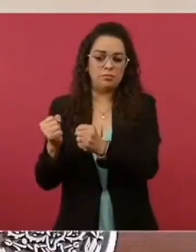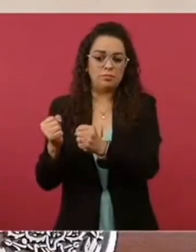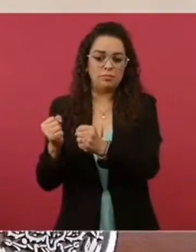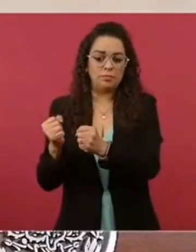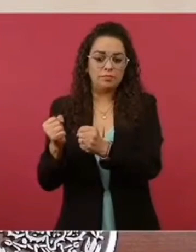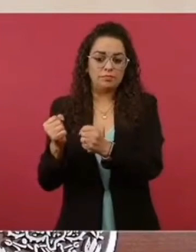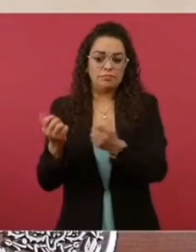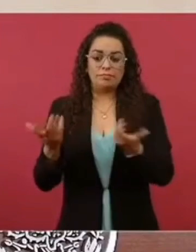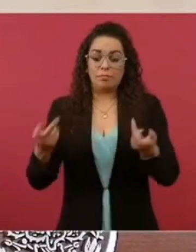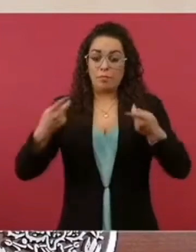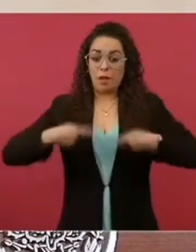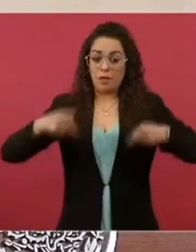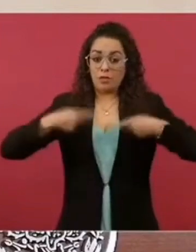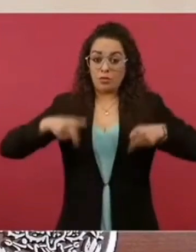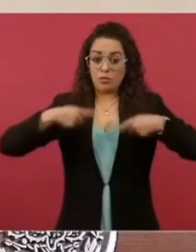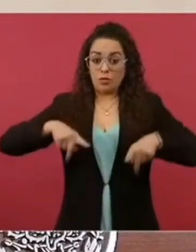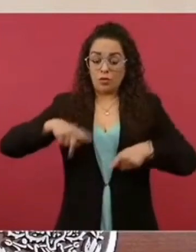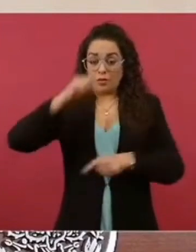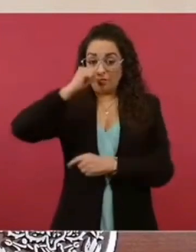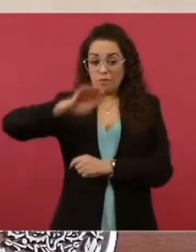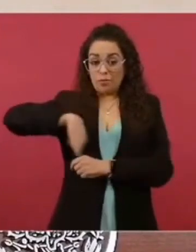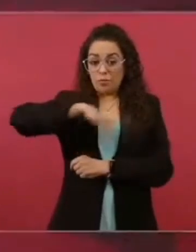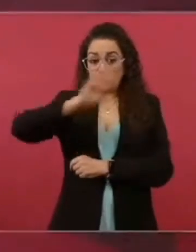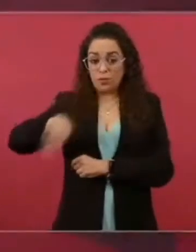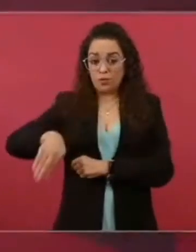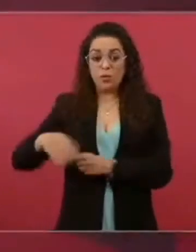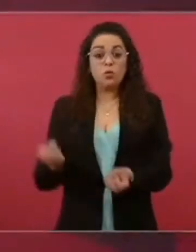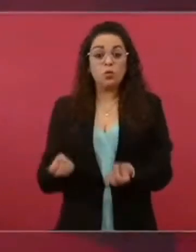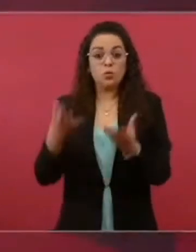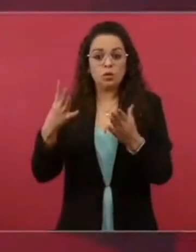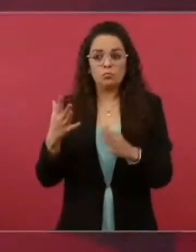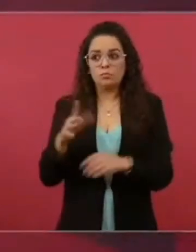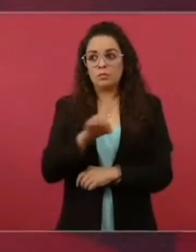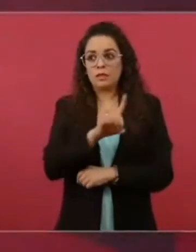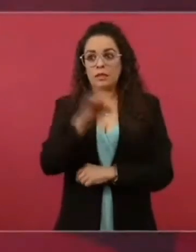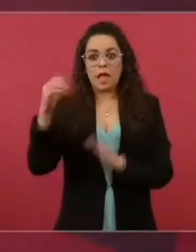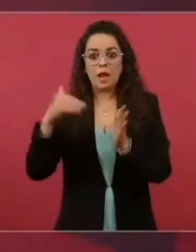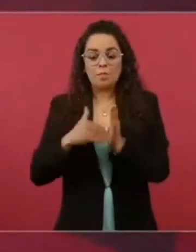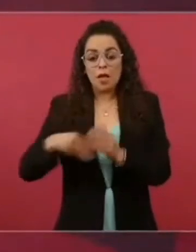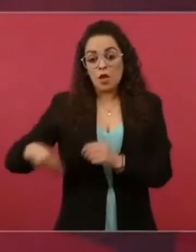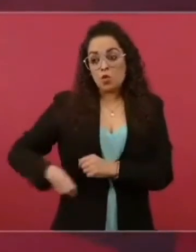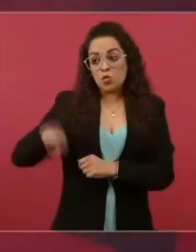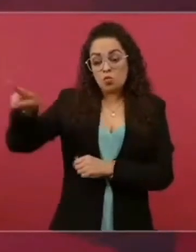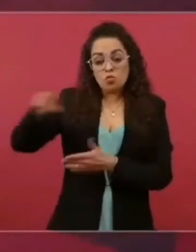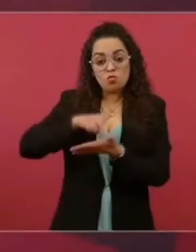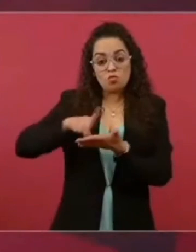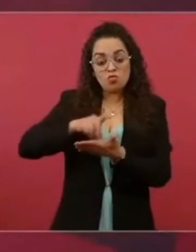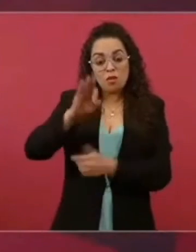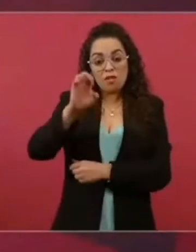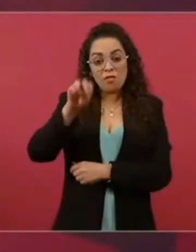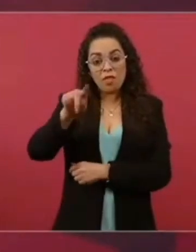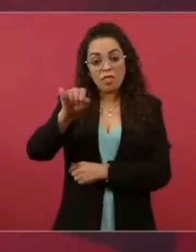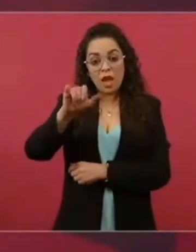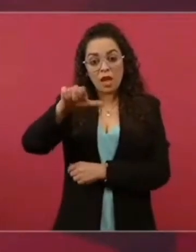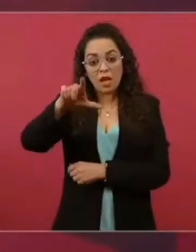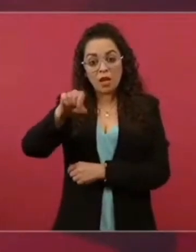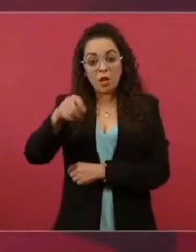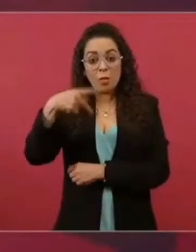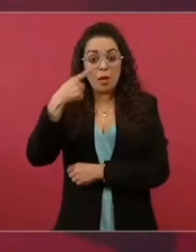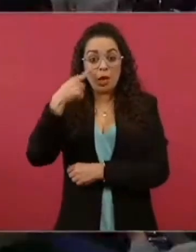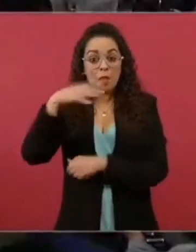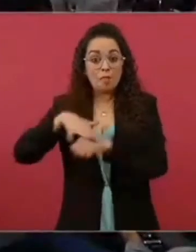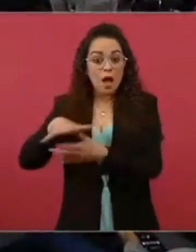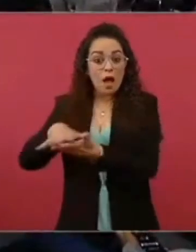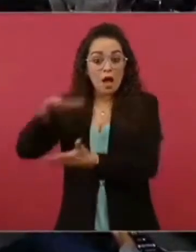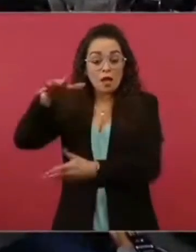porque pierden la vida 100,000 personas por el fentanilo y la mayoría jóvenes.